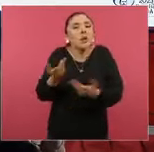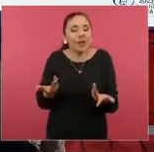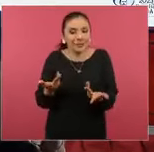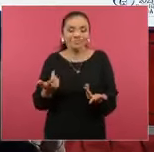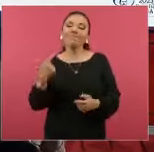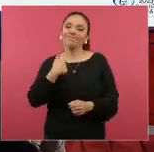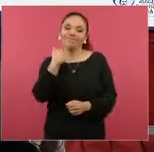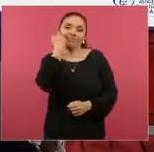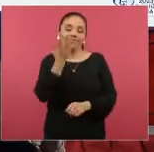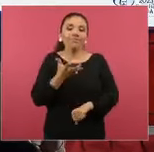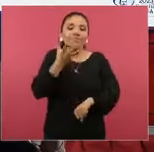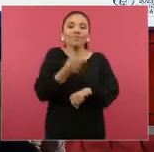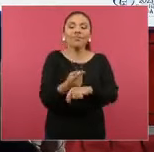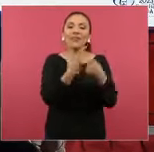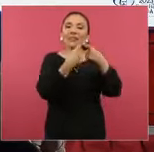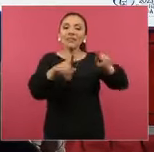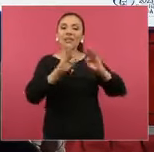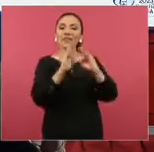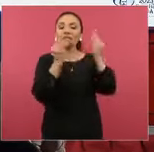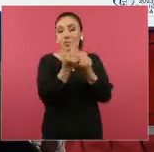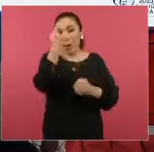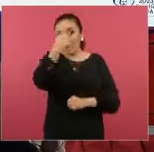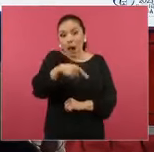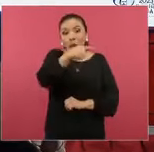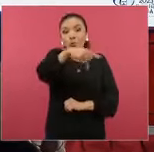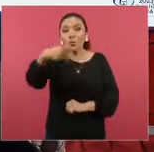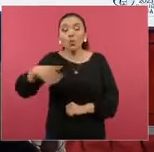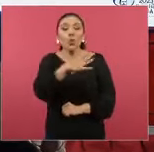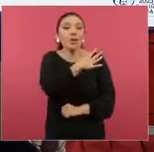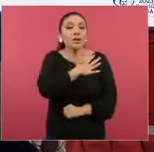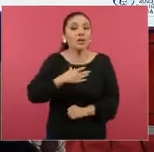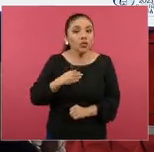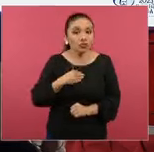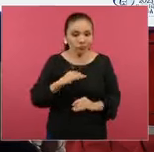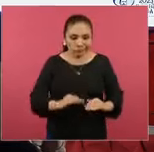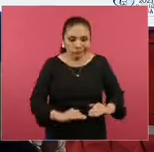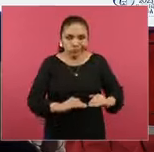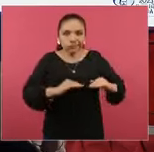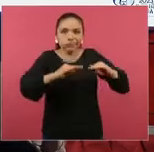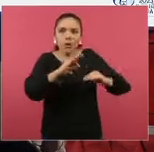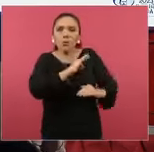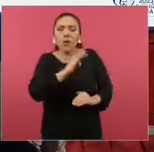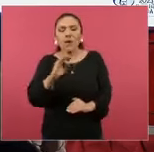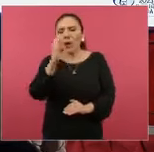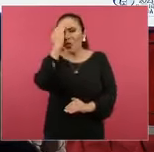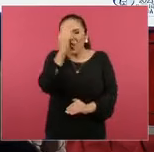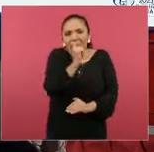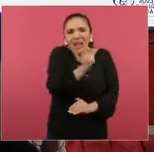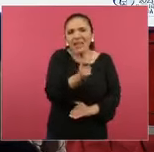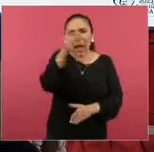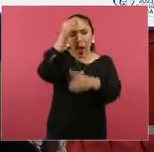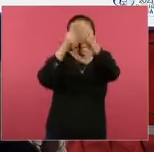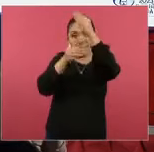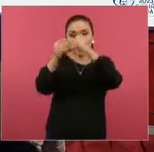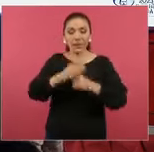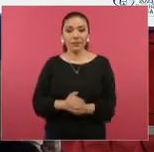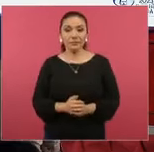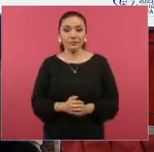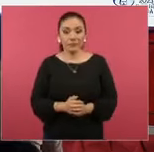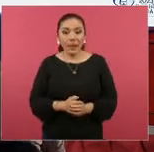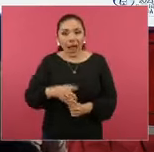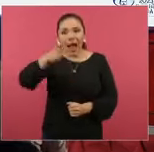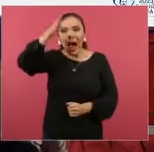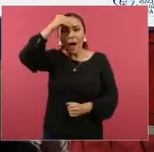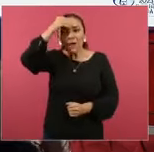una forma distinta en que sus hijos e hijas experimenten el aprendizaje. Aprender desde